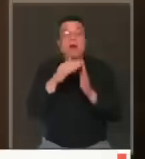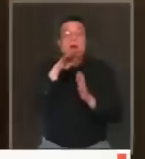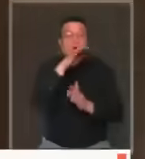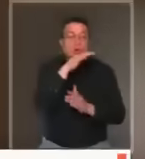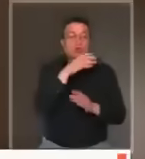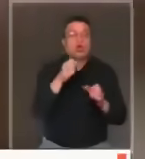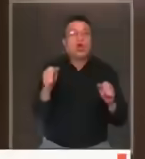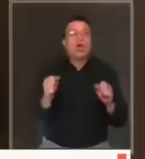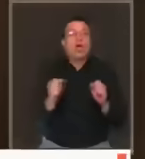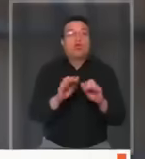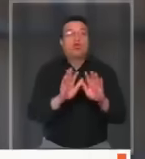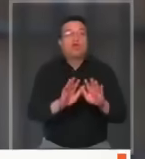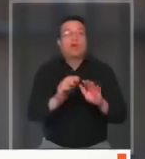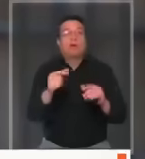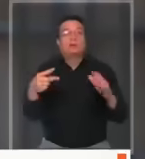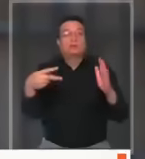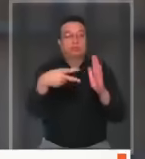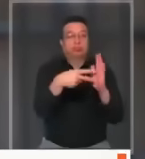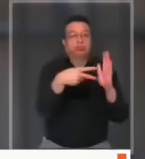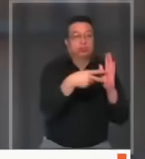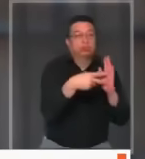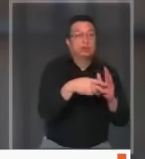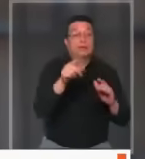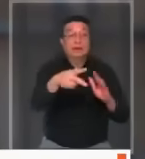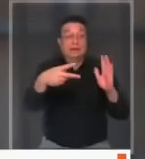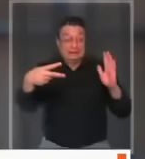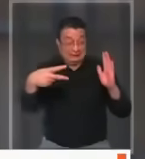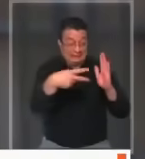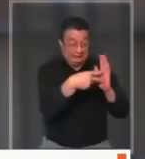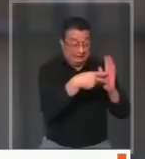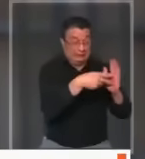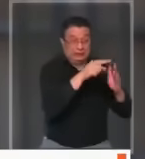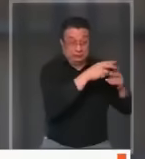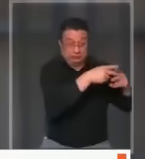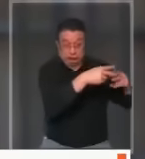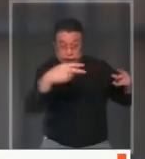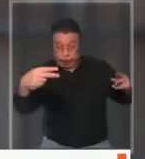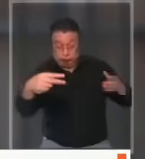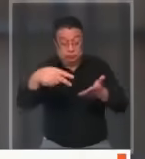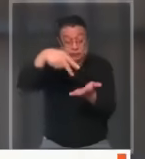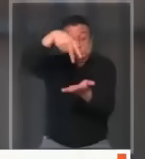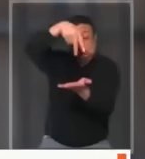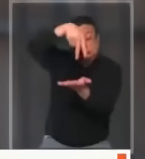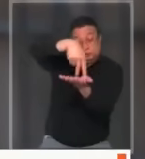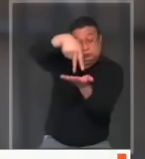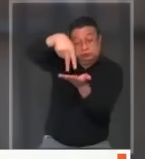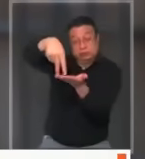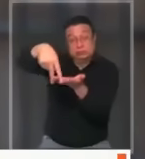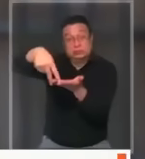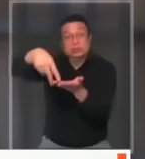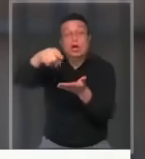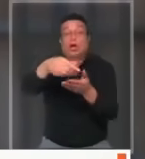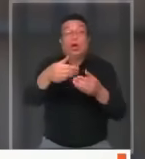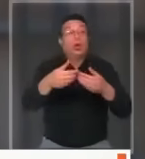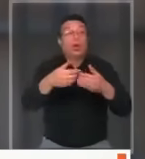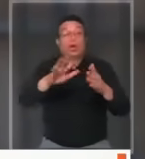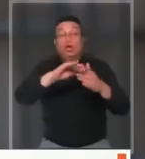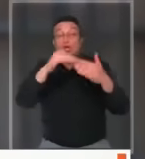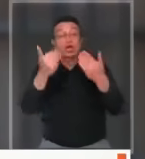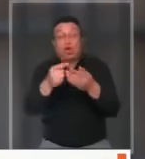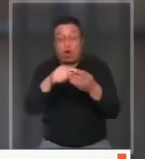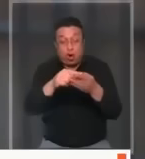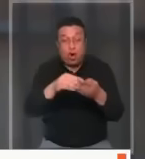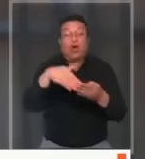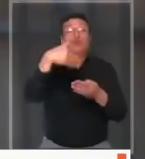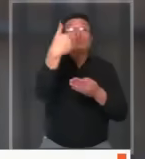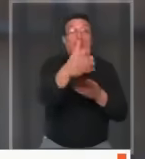las conexiones eléctricas. Lo que va conectado al alargador triple o puede ser triple a la pared, eso no puede ser